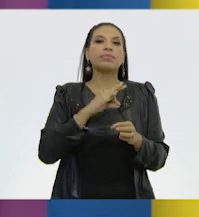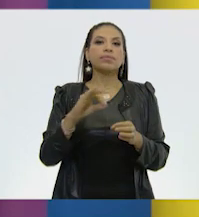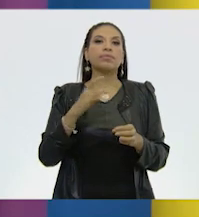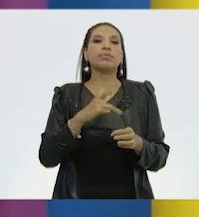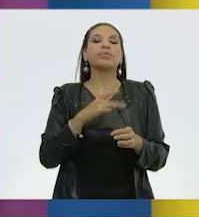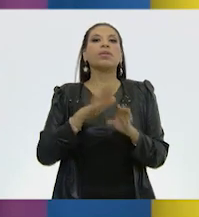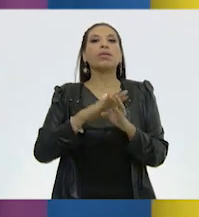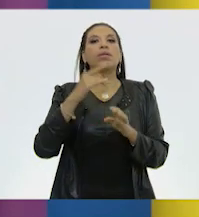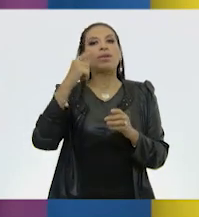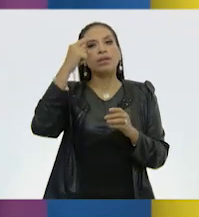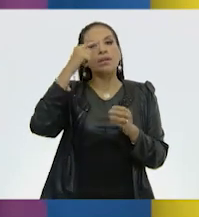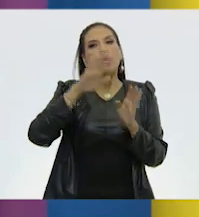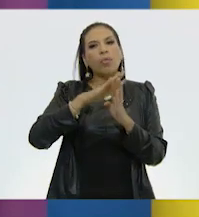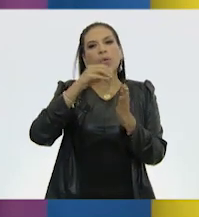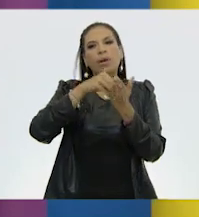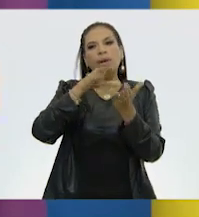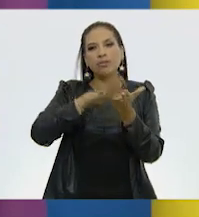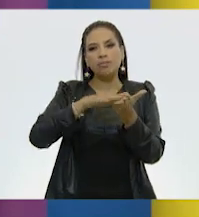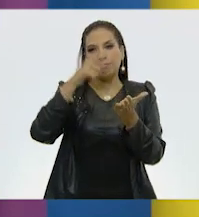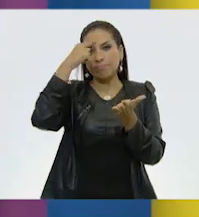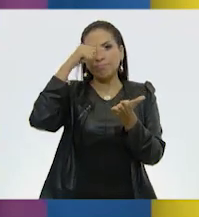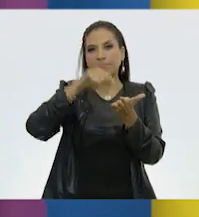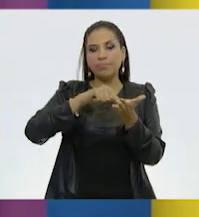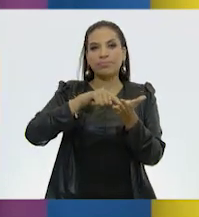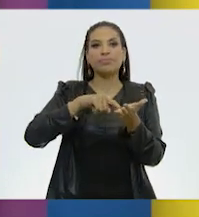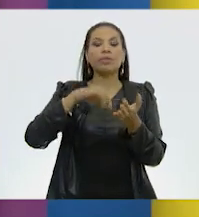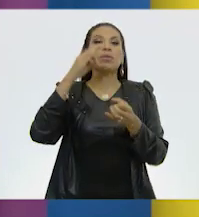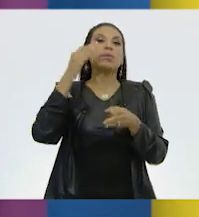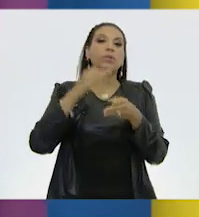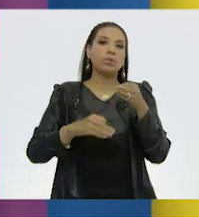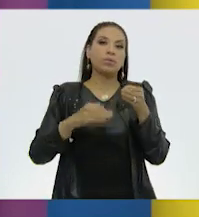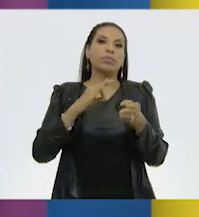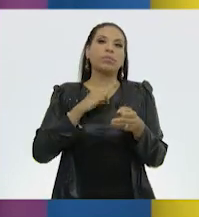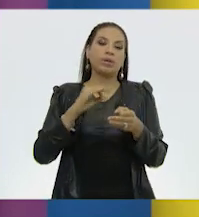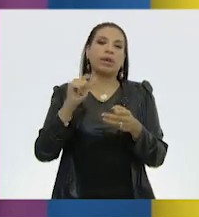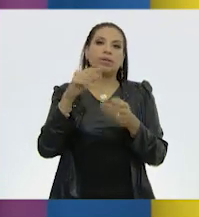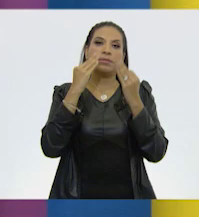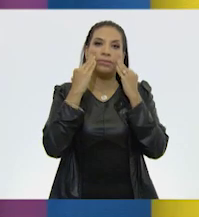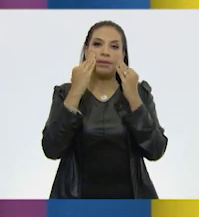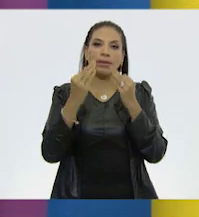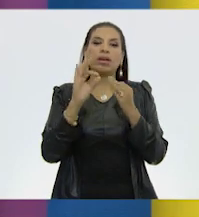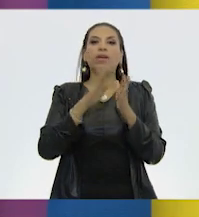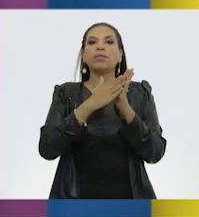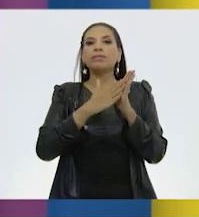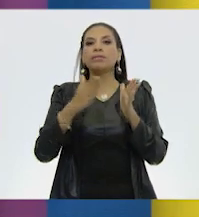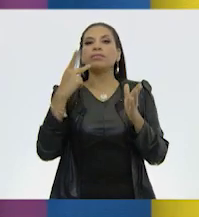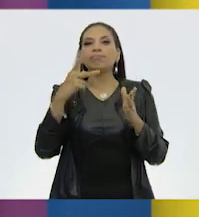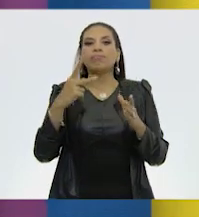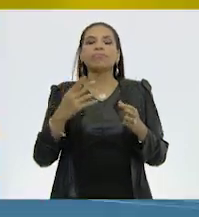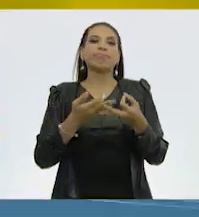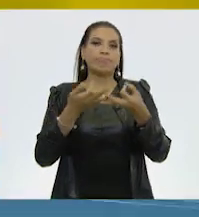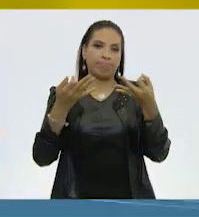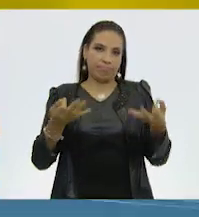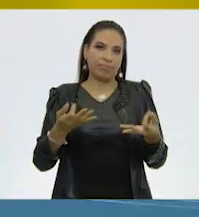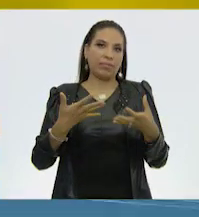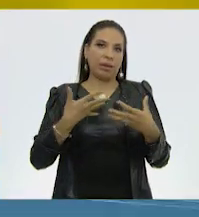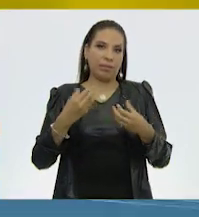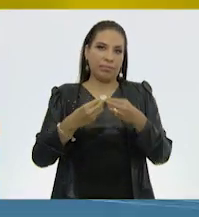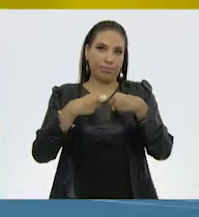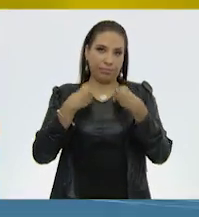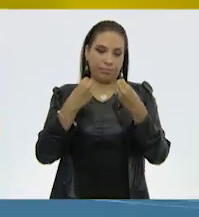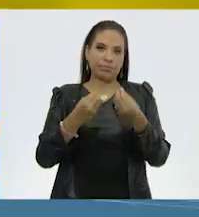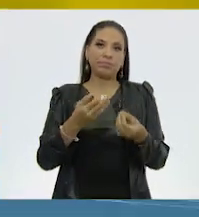dejar registro de sus creencias y finalmente dejar testimonio de su paso por la tierra. En